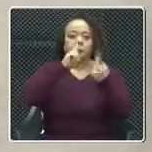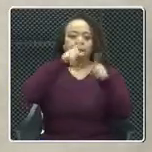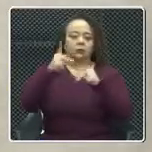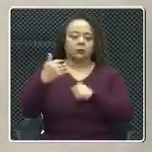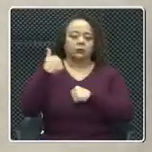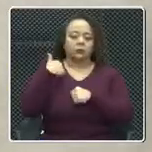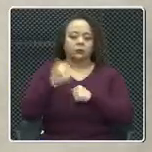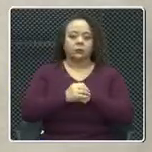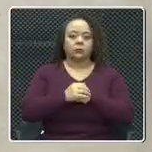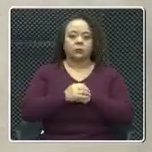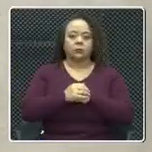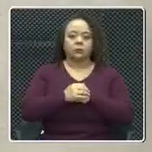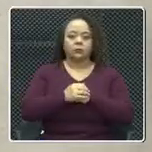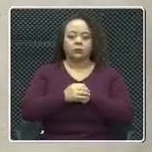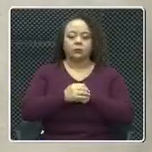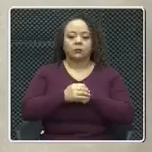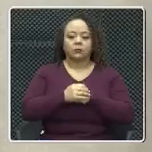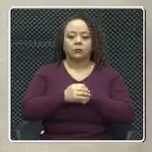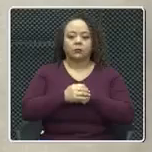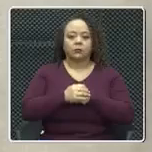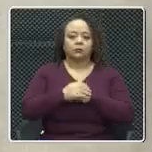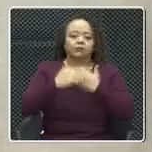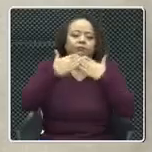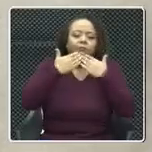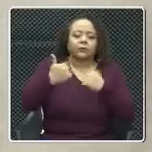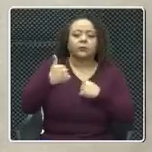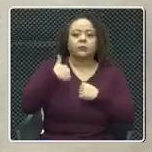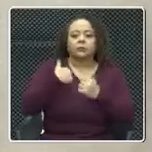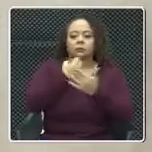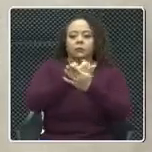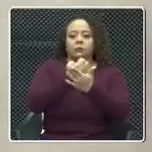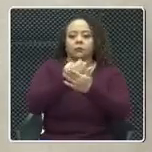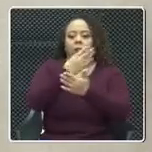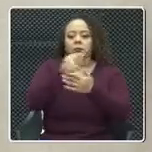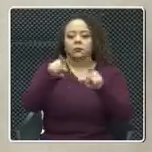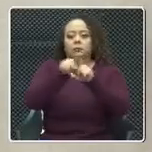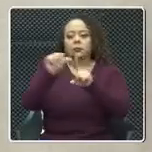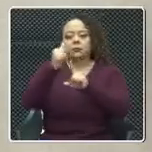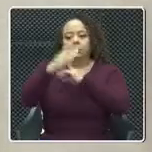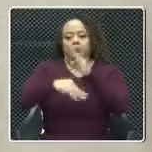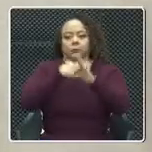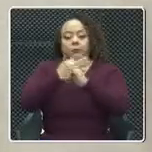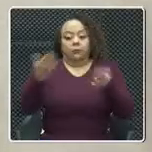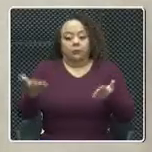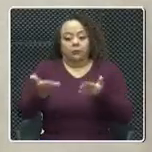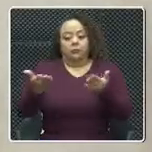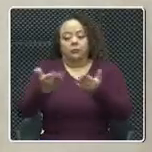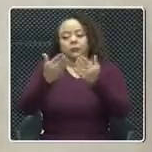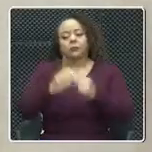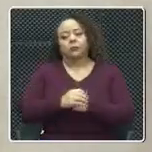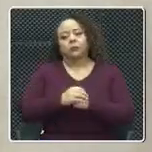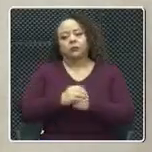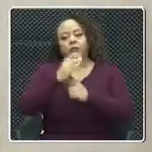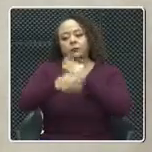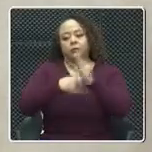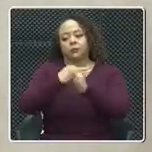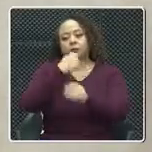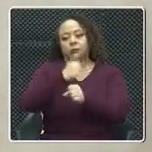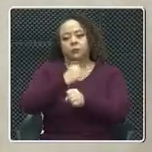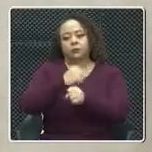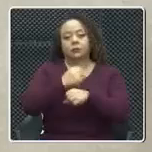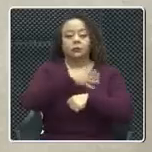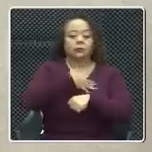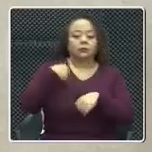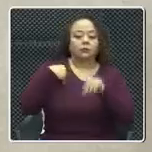tiene, la gratificación que reciba, ya sea económica o incluso en otro tipo de incentivos, ¿verdad? El tipo de trabajo, si